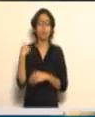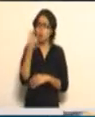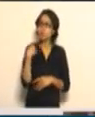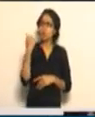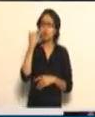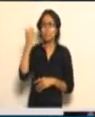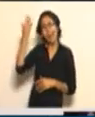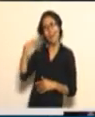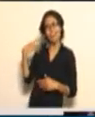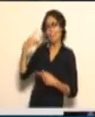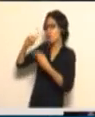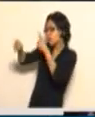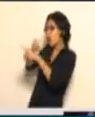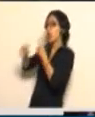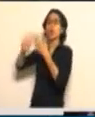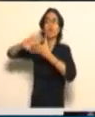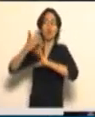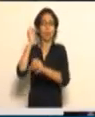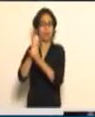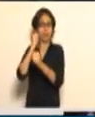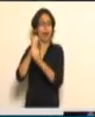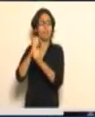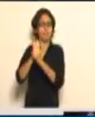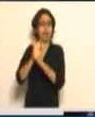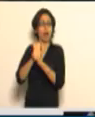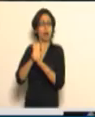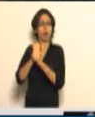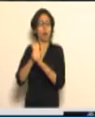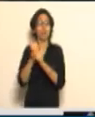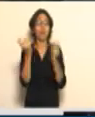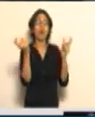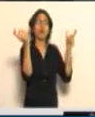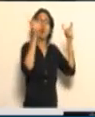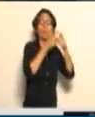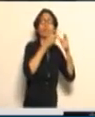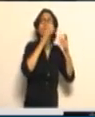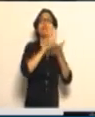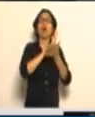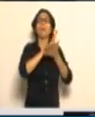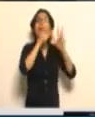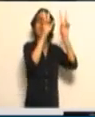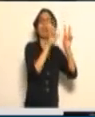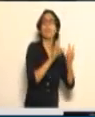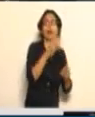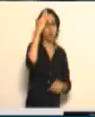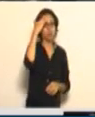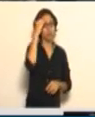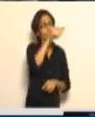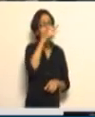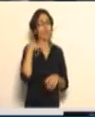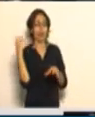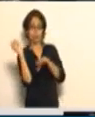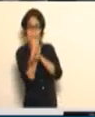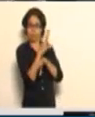acordado una metodología de trabajo que era enviar a la Comisión de Asuntos Constitucionales la cuestión de